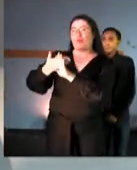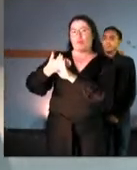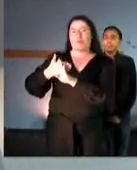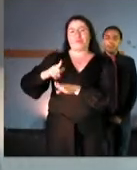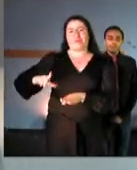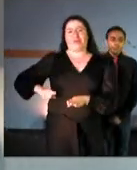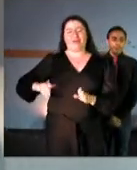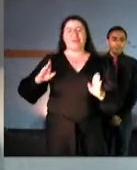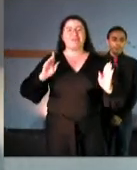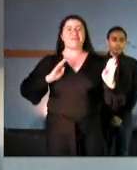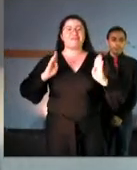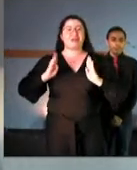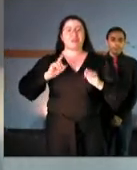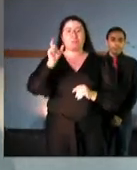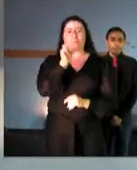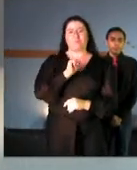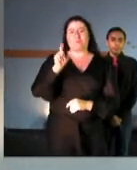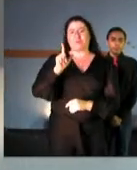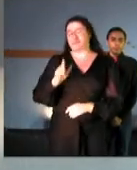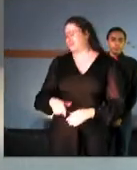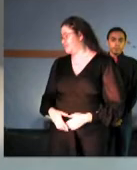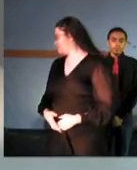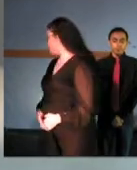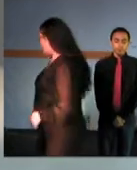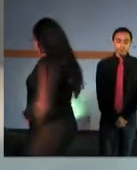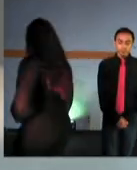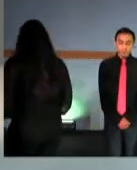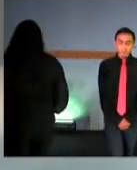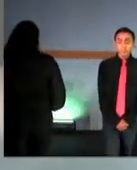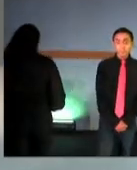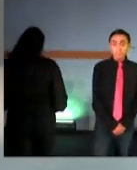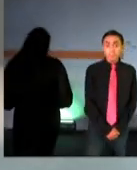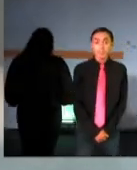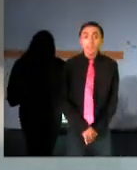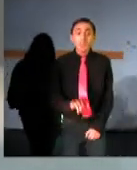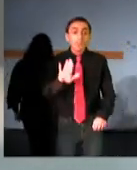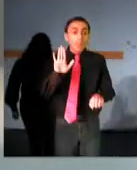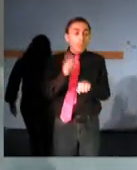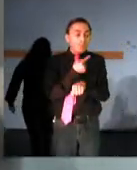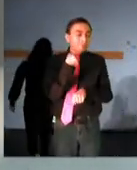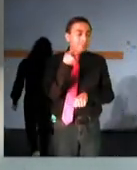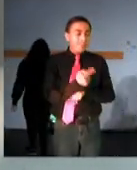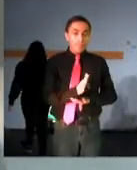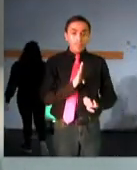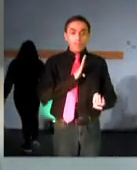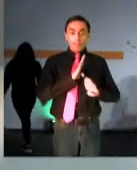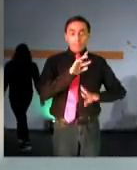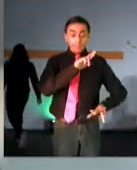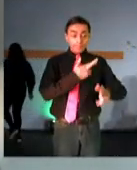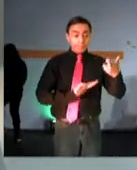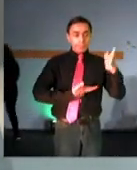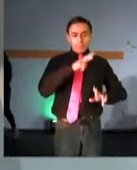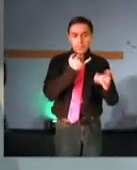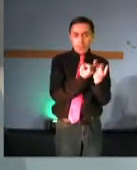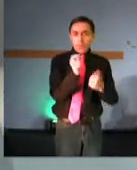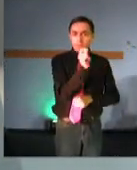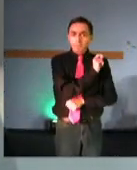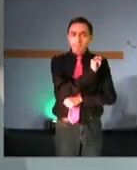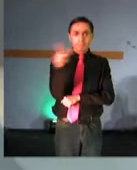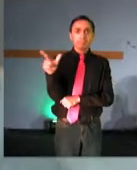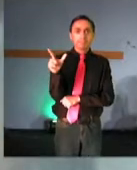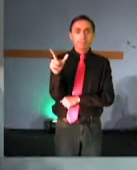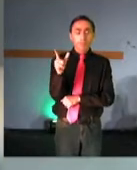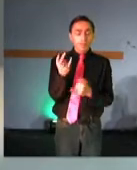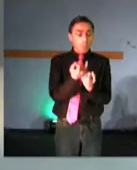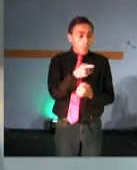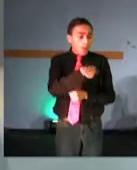profesional. En el sentido convencional del término, porque la verdad los ejércitos revolucionarios también son muy profesionales, también son de gente que